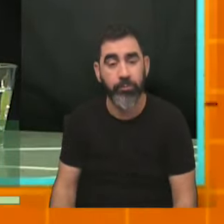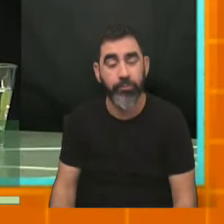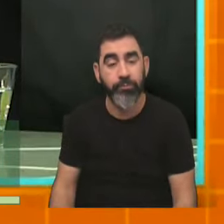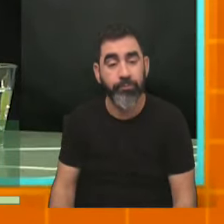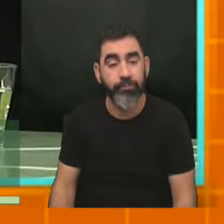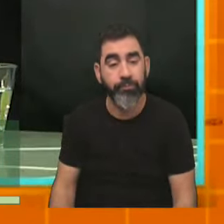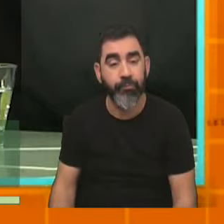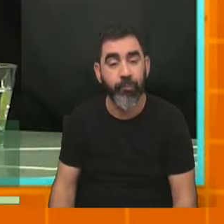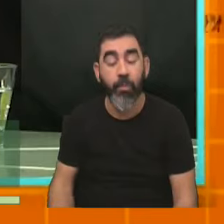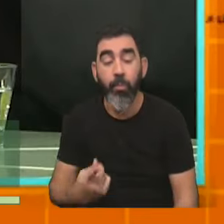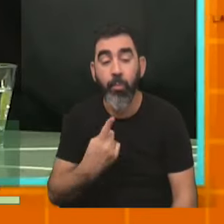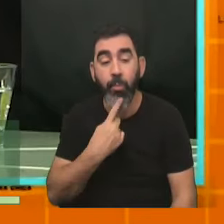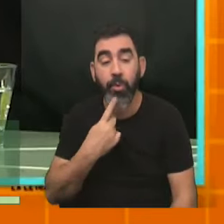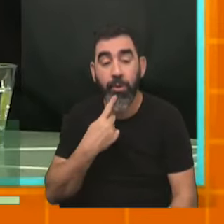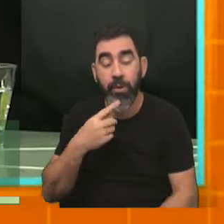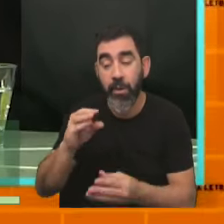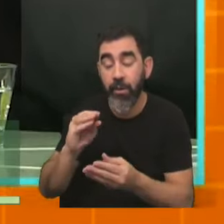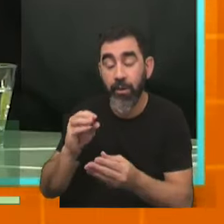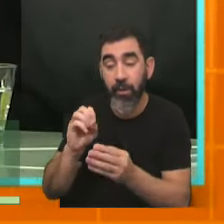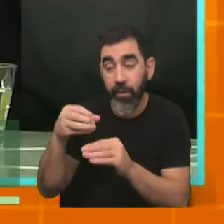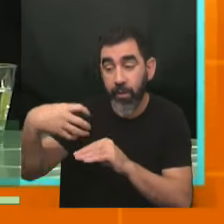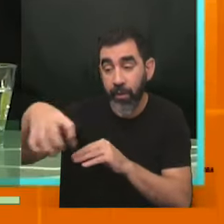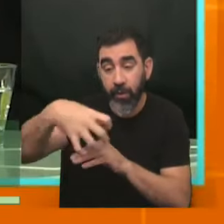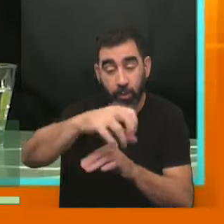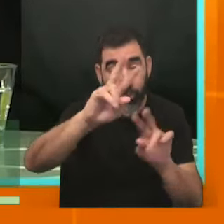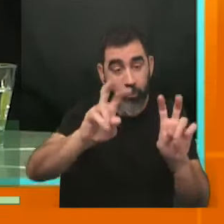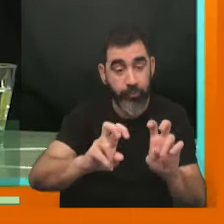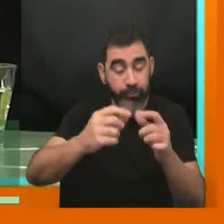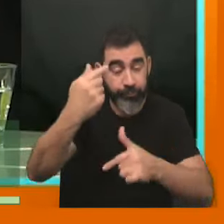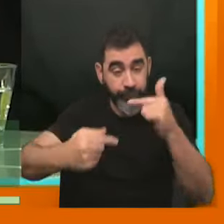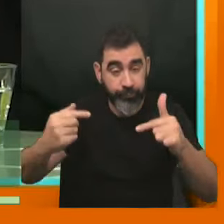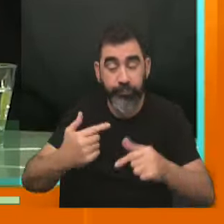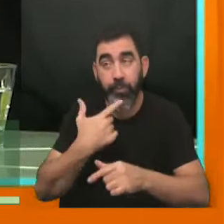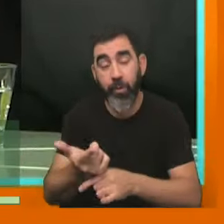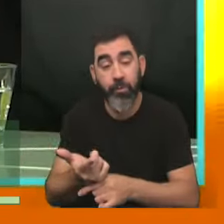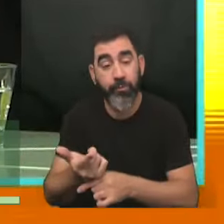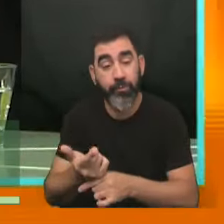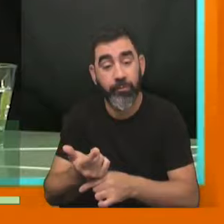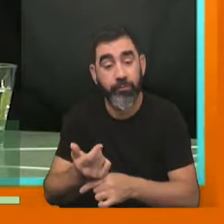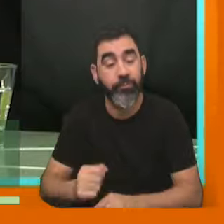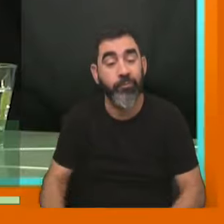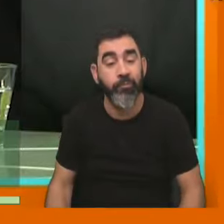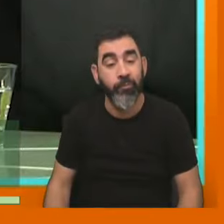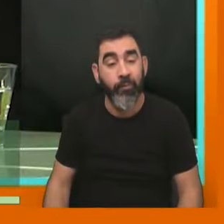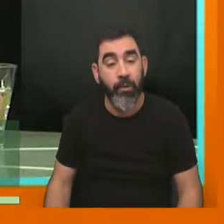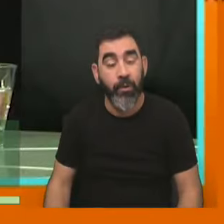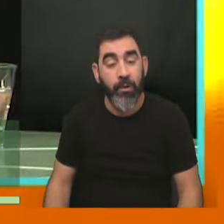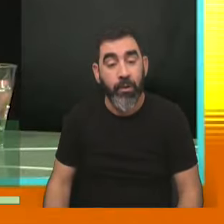eh políticas redistributivas que deberían ir en muchos sentidos eh básicamente